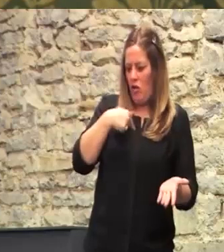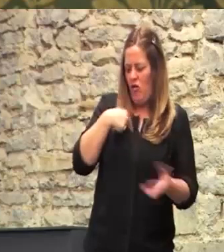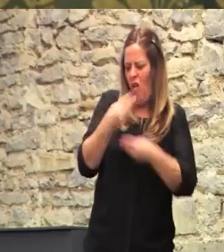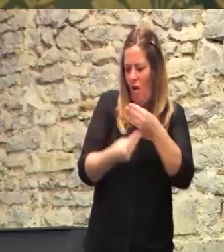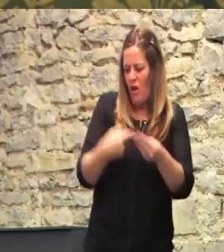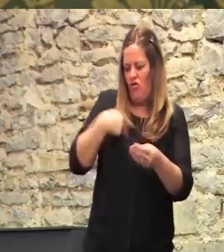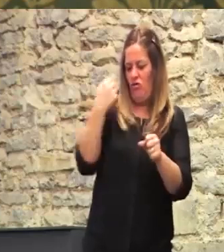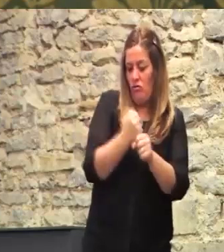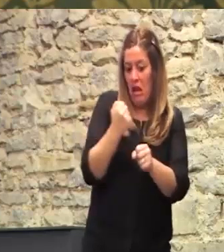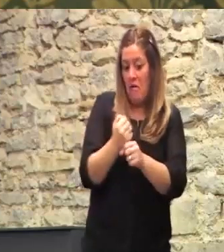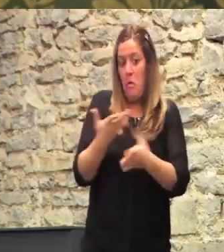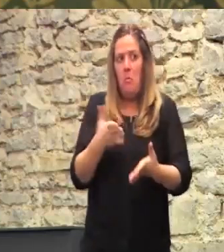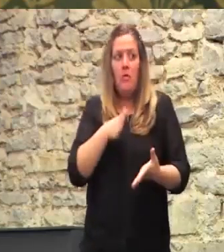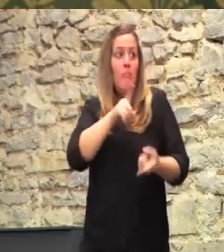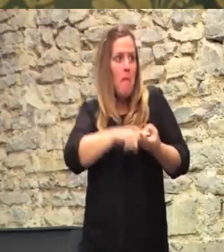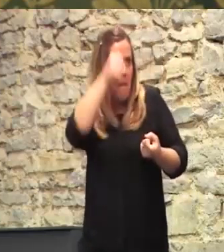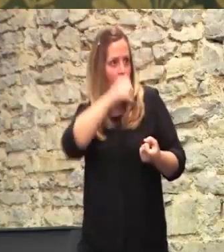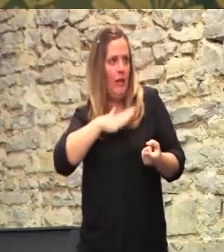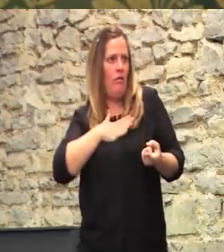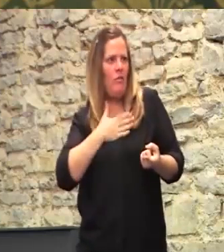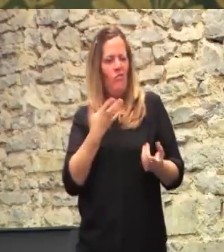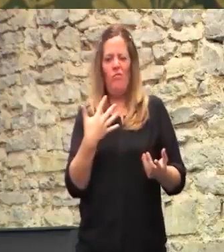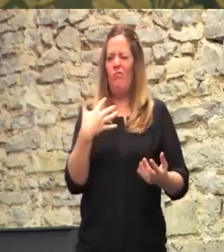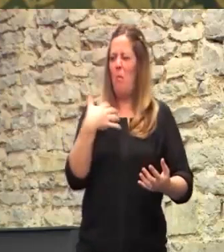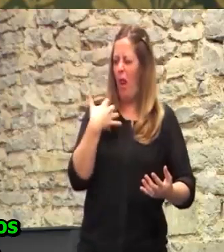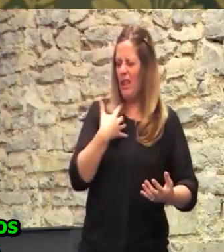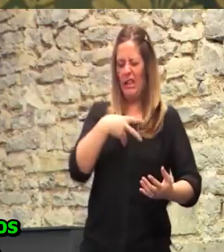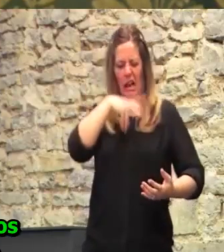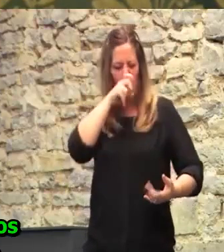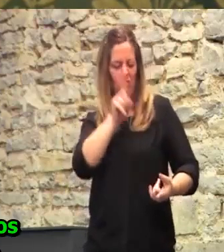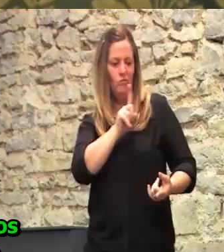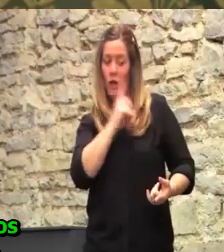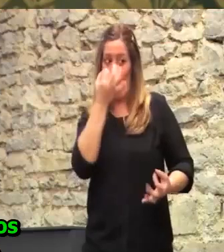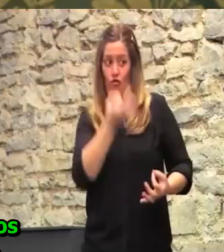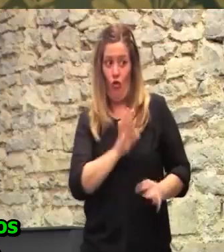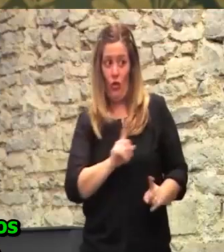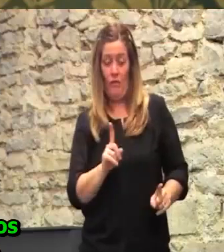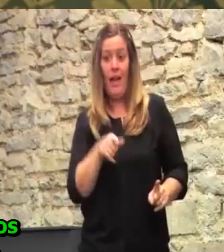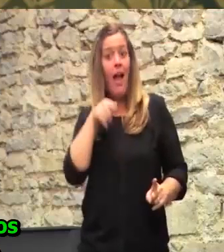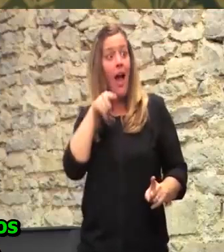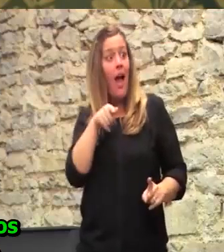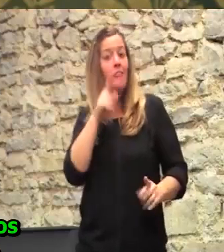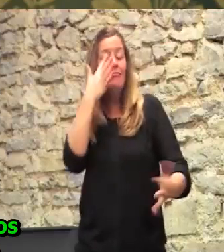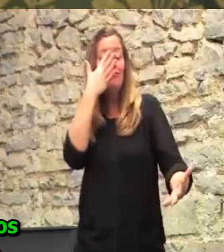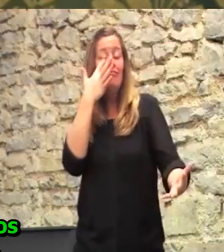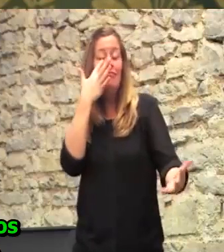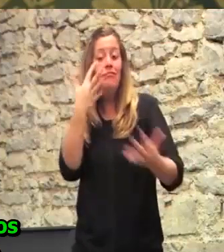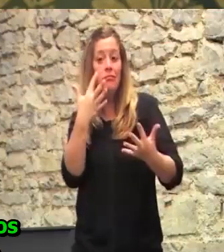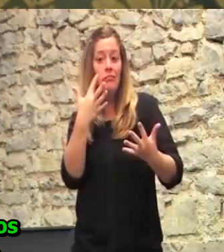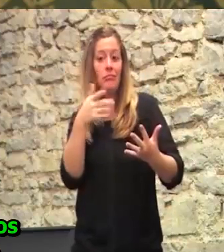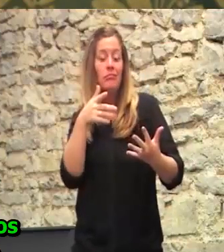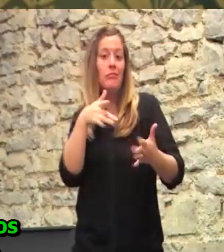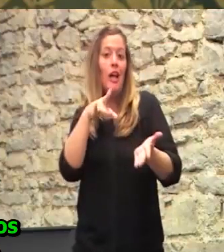incomodarle allí es uno de esos ejemplos de la vida cotidiana en donde se ve que está demasiado metido los